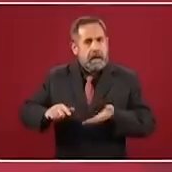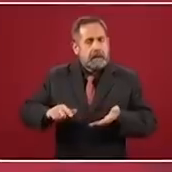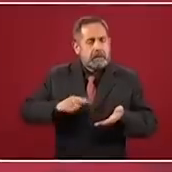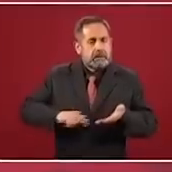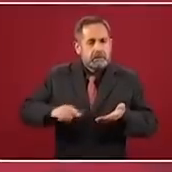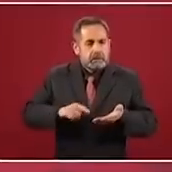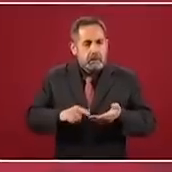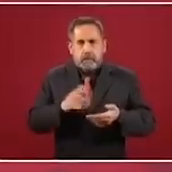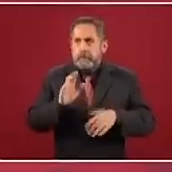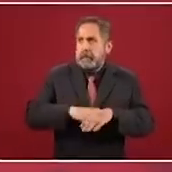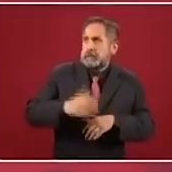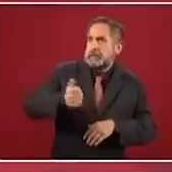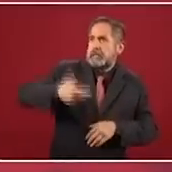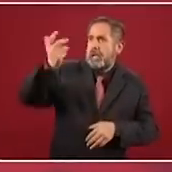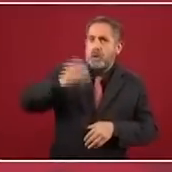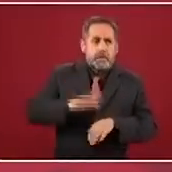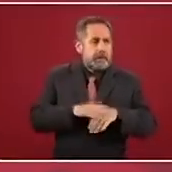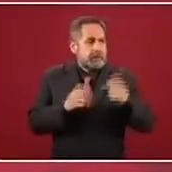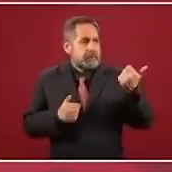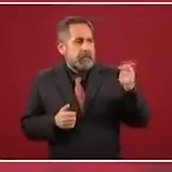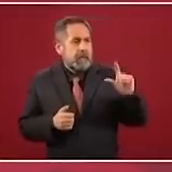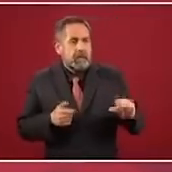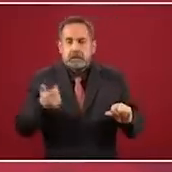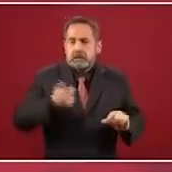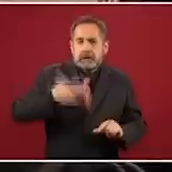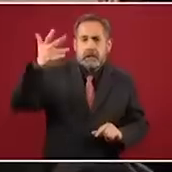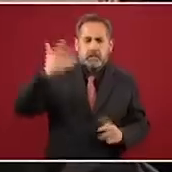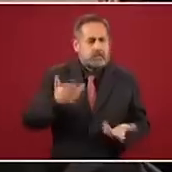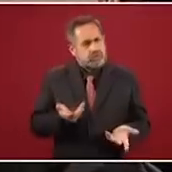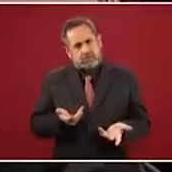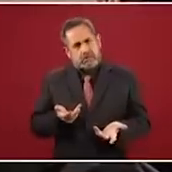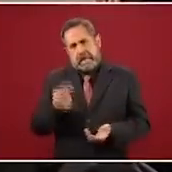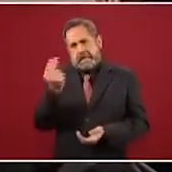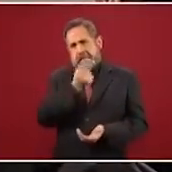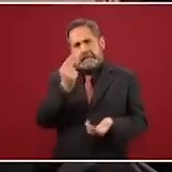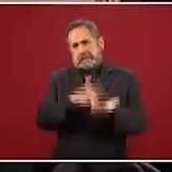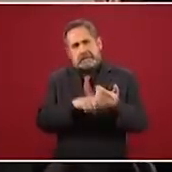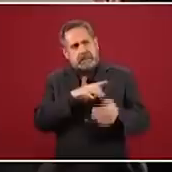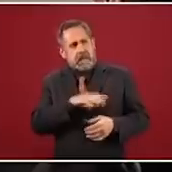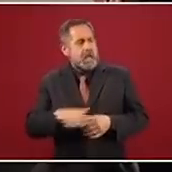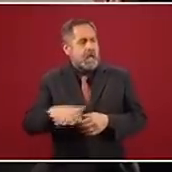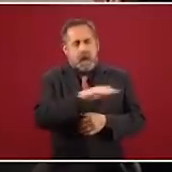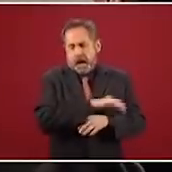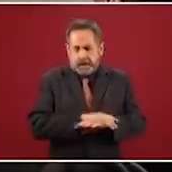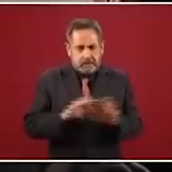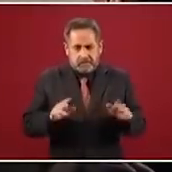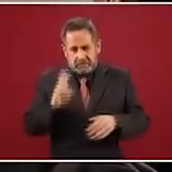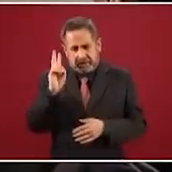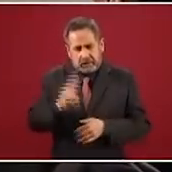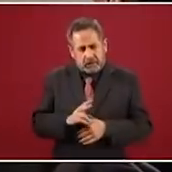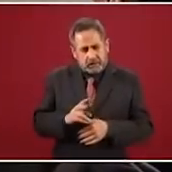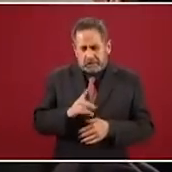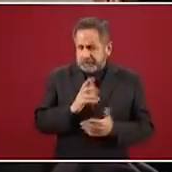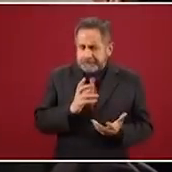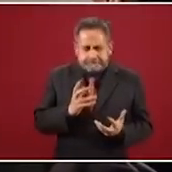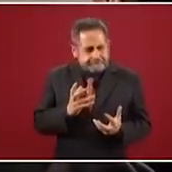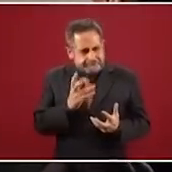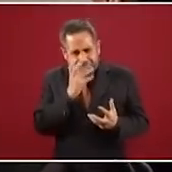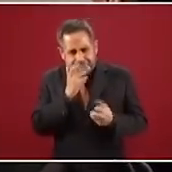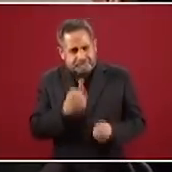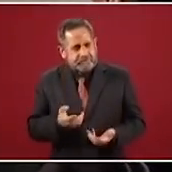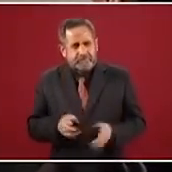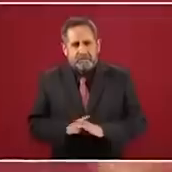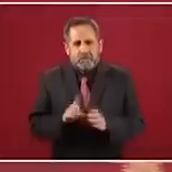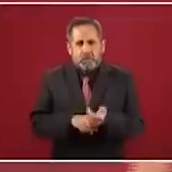precio, que además es una gran necesidad que se tiene, da tristeza, ¿sí?, lo